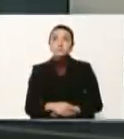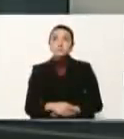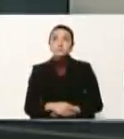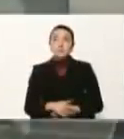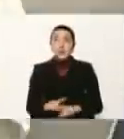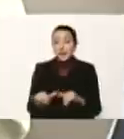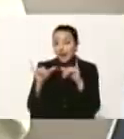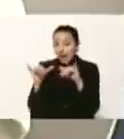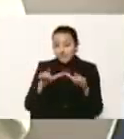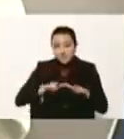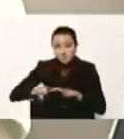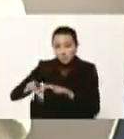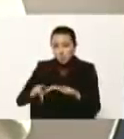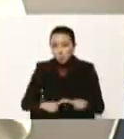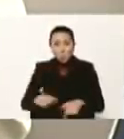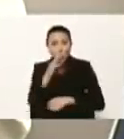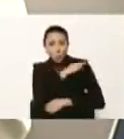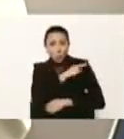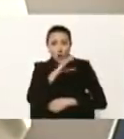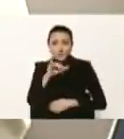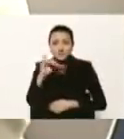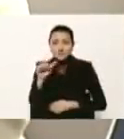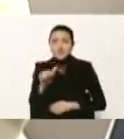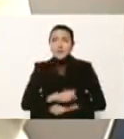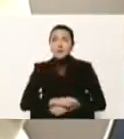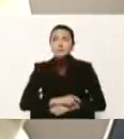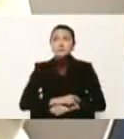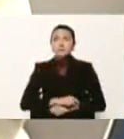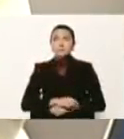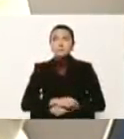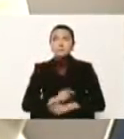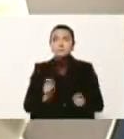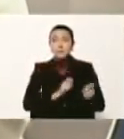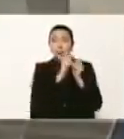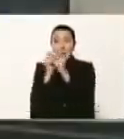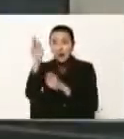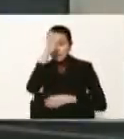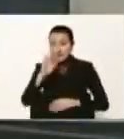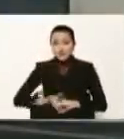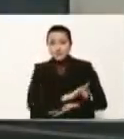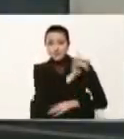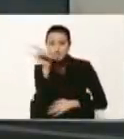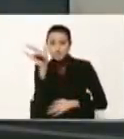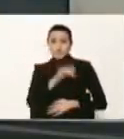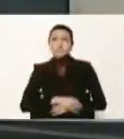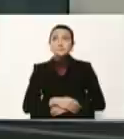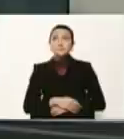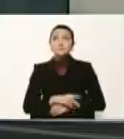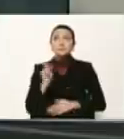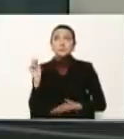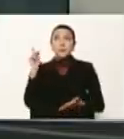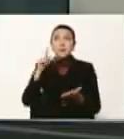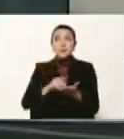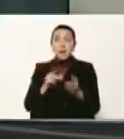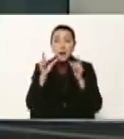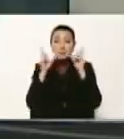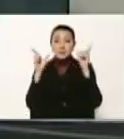De allí, el jefe de la CIA se traslada a Brasil, donde llega también, supuestamente de